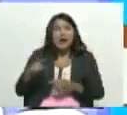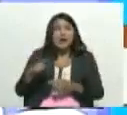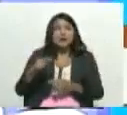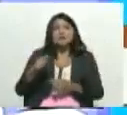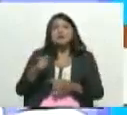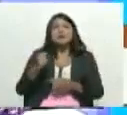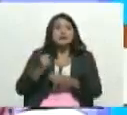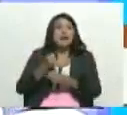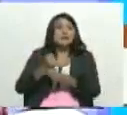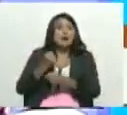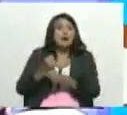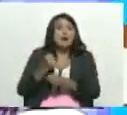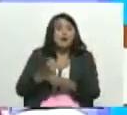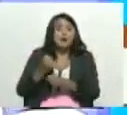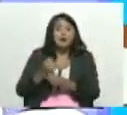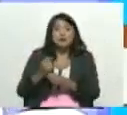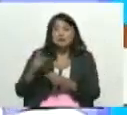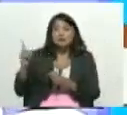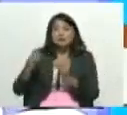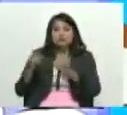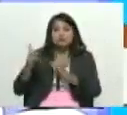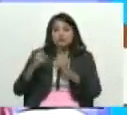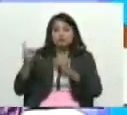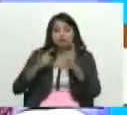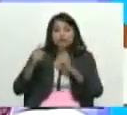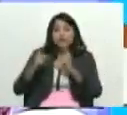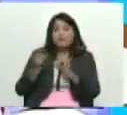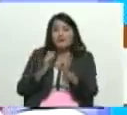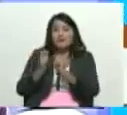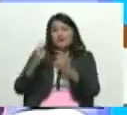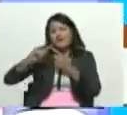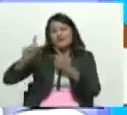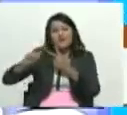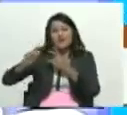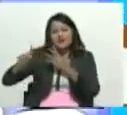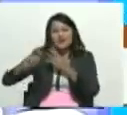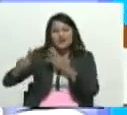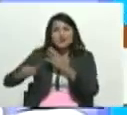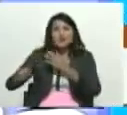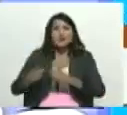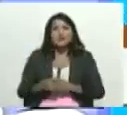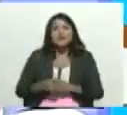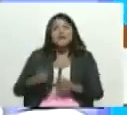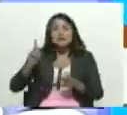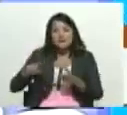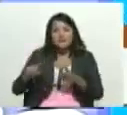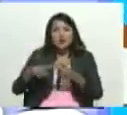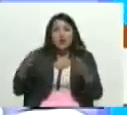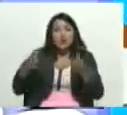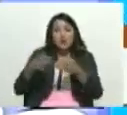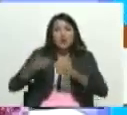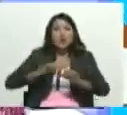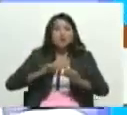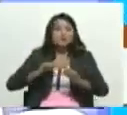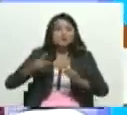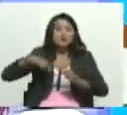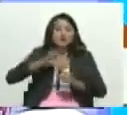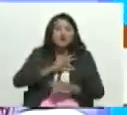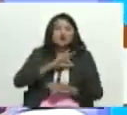pues periodistas y trabajamos con movimientos de diferentes pueblos y